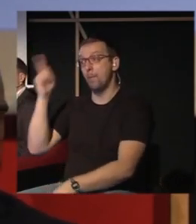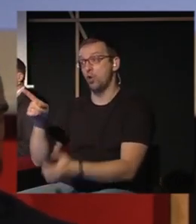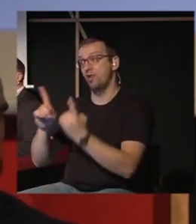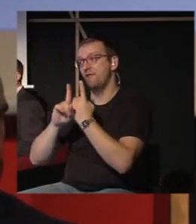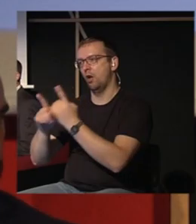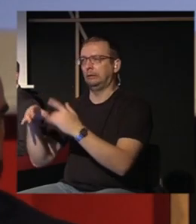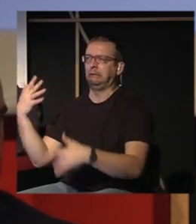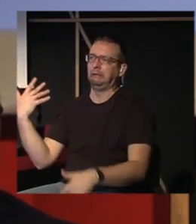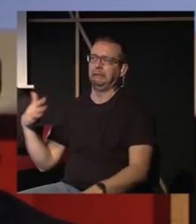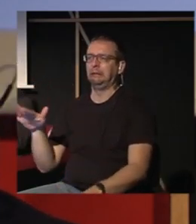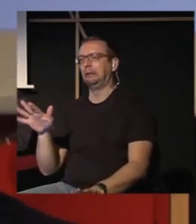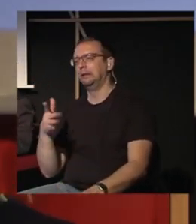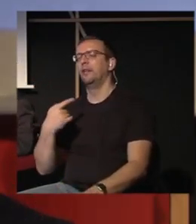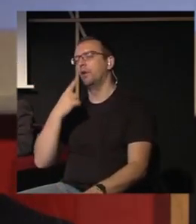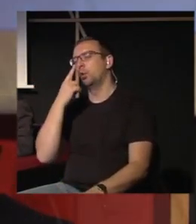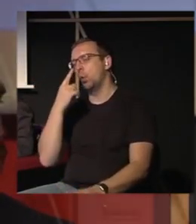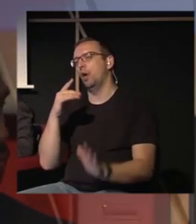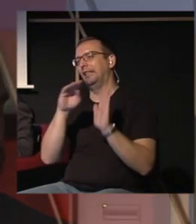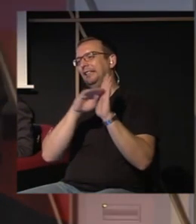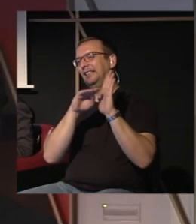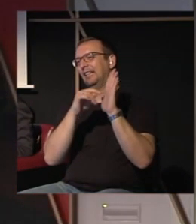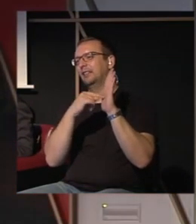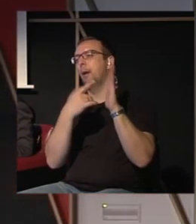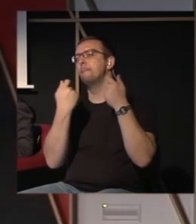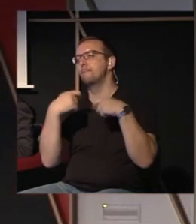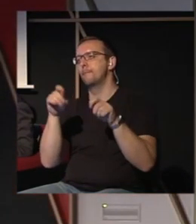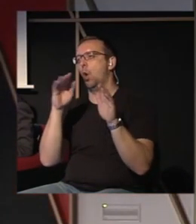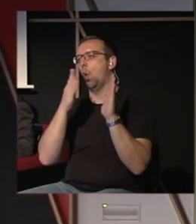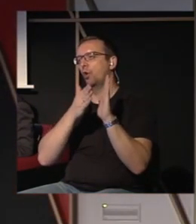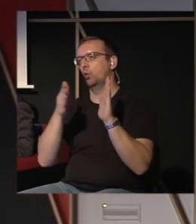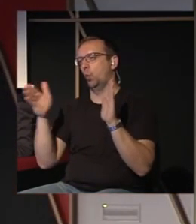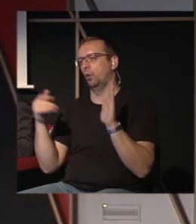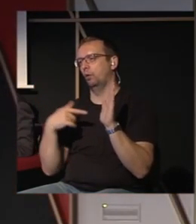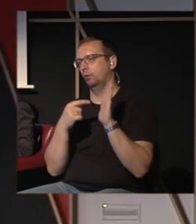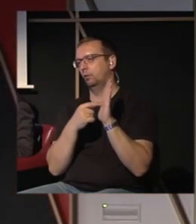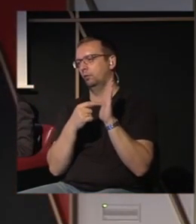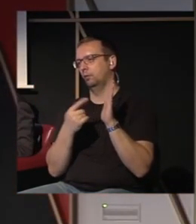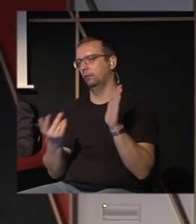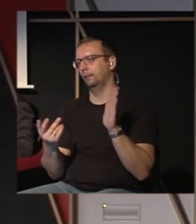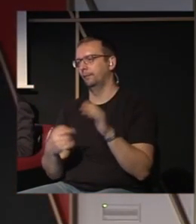you. Maybe any other questions from the audience?